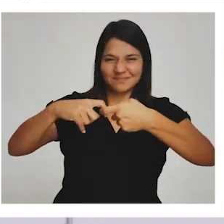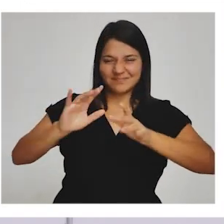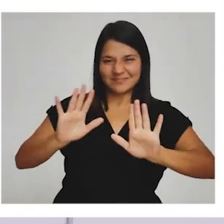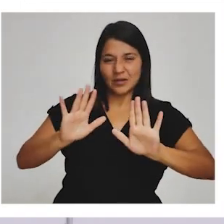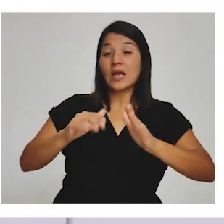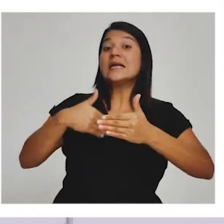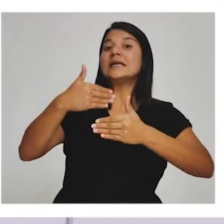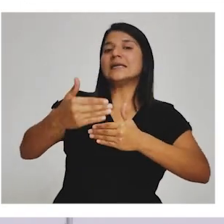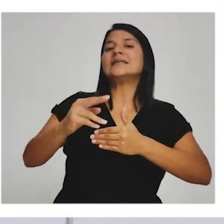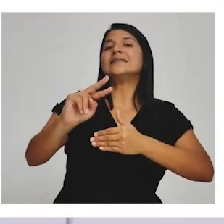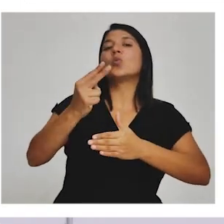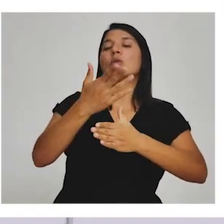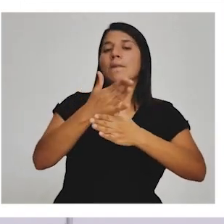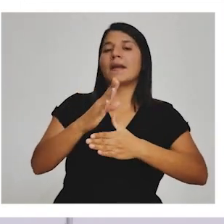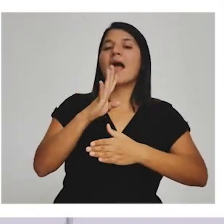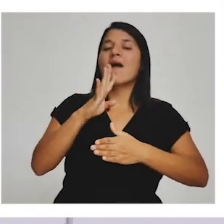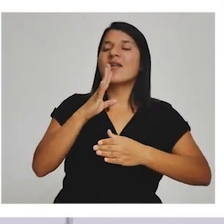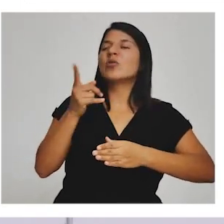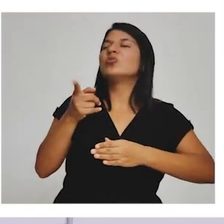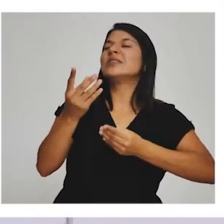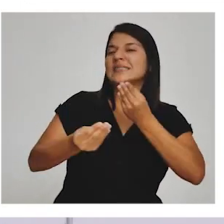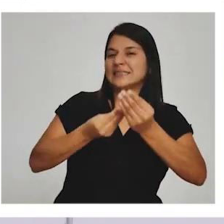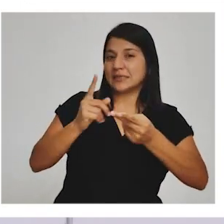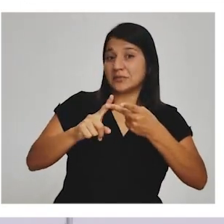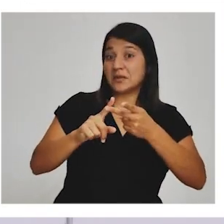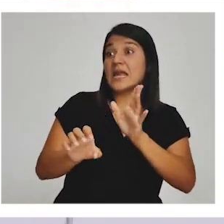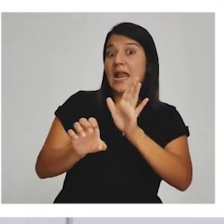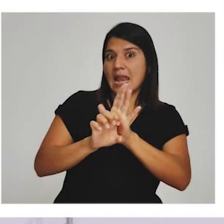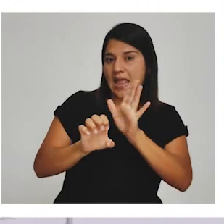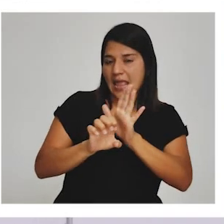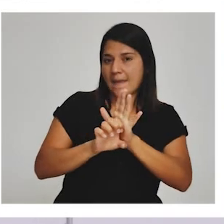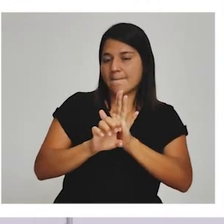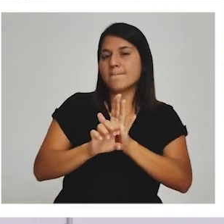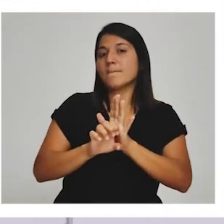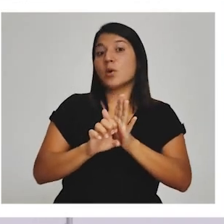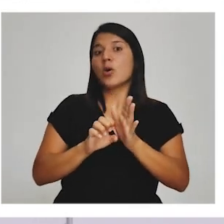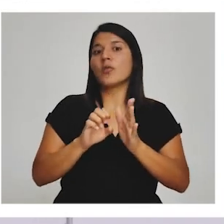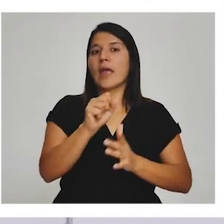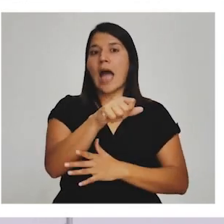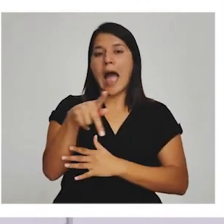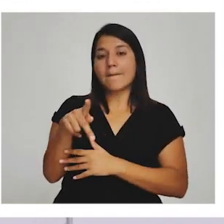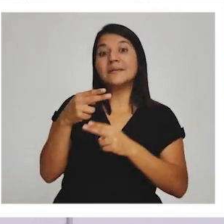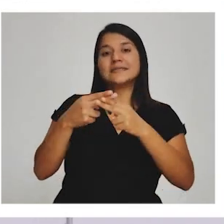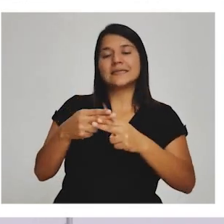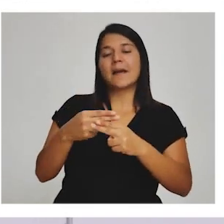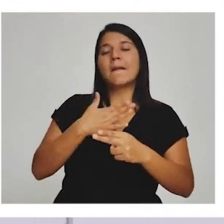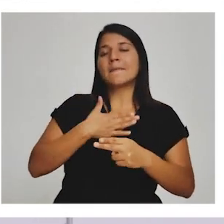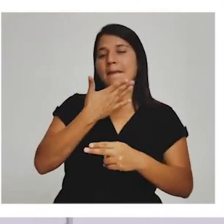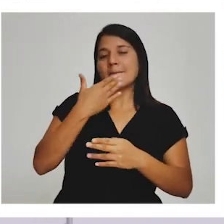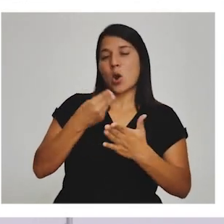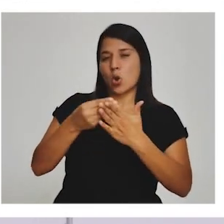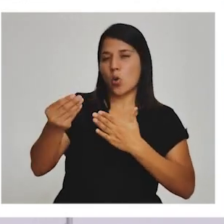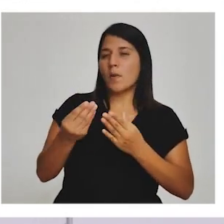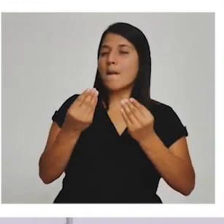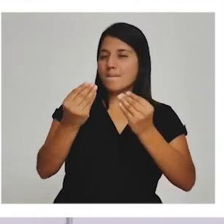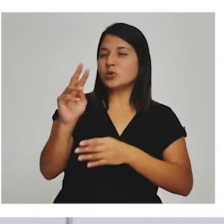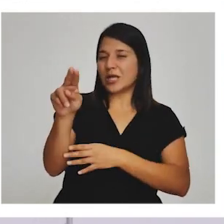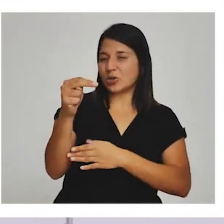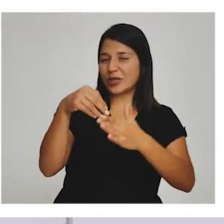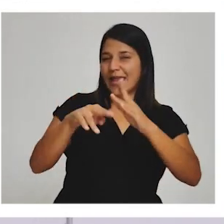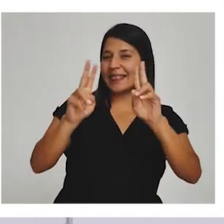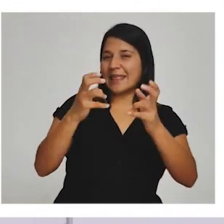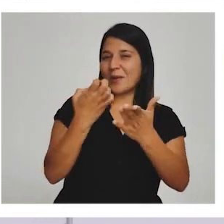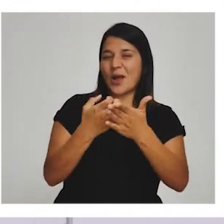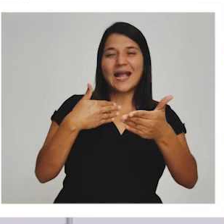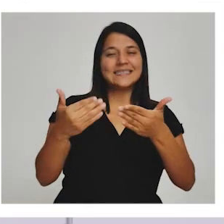hablar de esas acciones y el ejemplo que da de la mejor compra, porque sin duda hay muchísimo que decir y buenas noticias en el tema económico. Así que ya venimos al